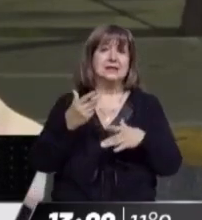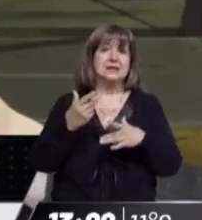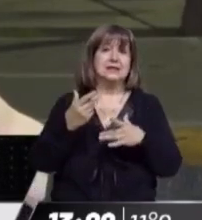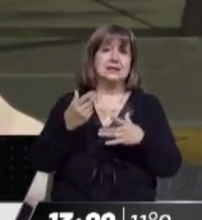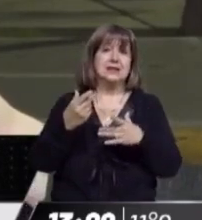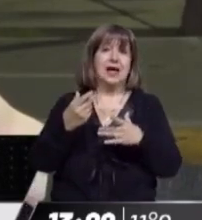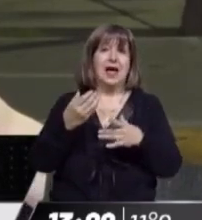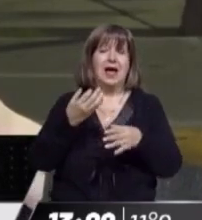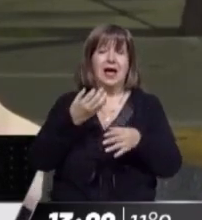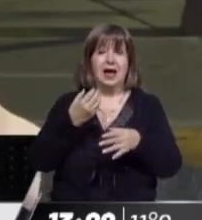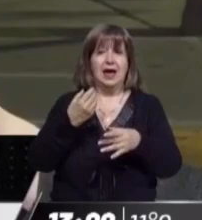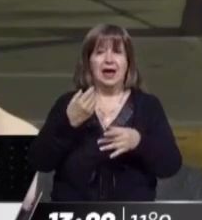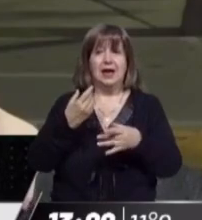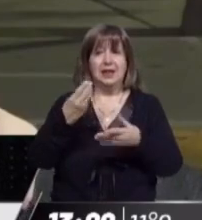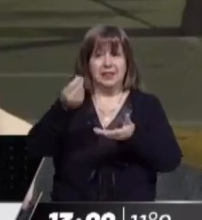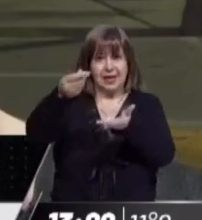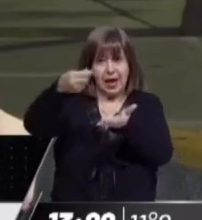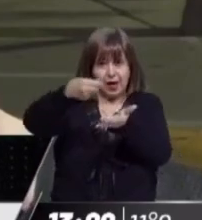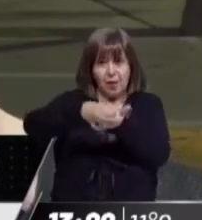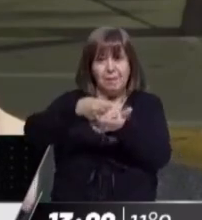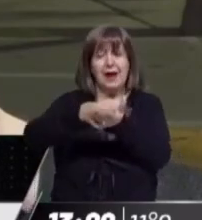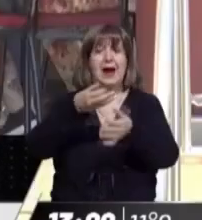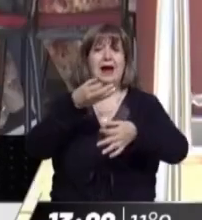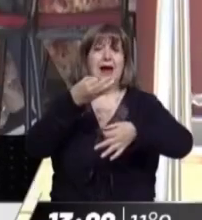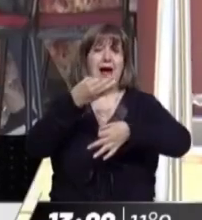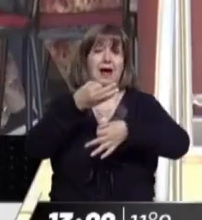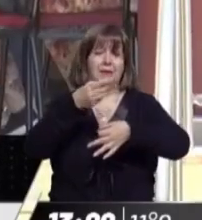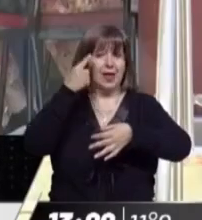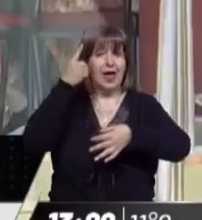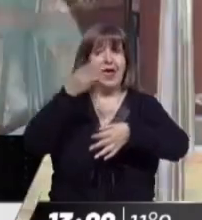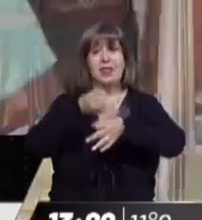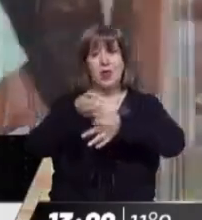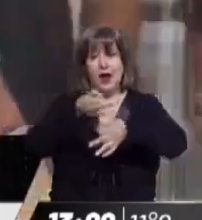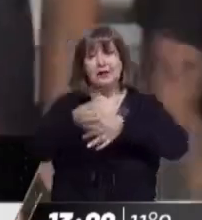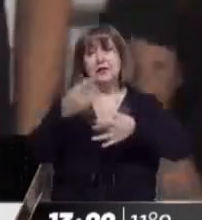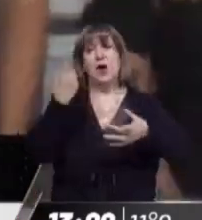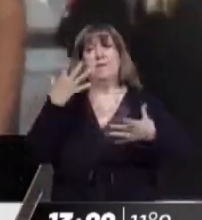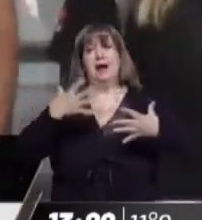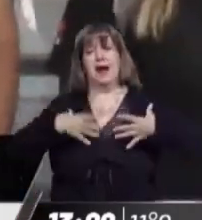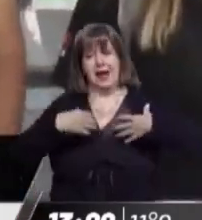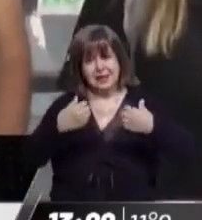Estado, en la educación, en la salud. Por lo tanto, nos parece que la